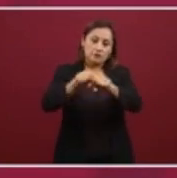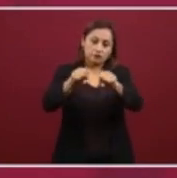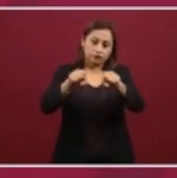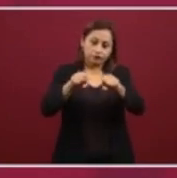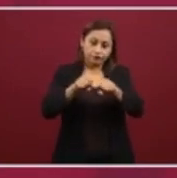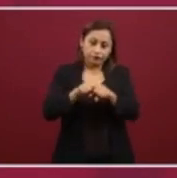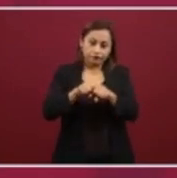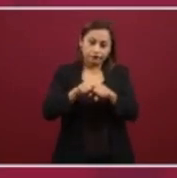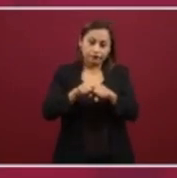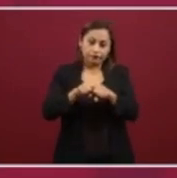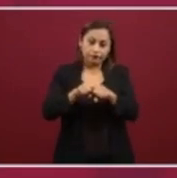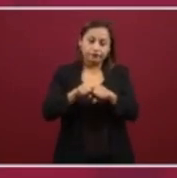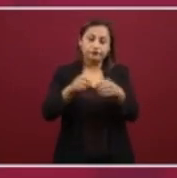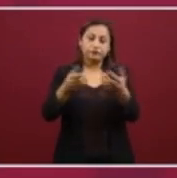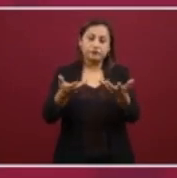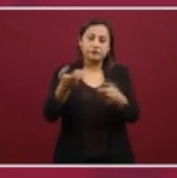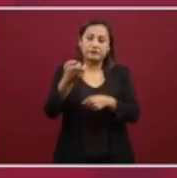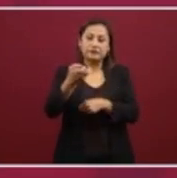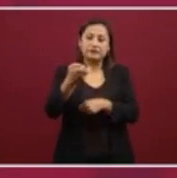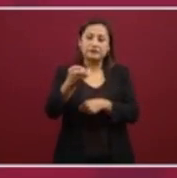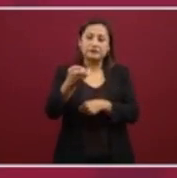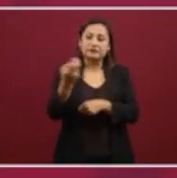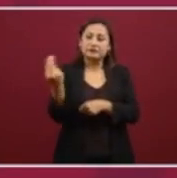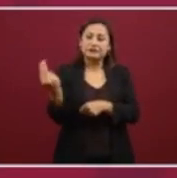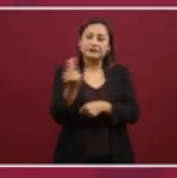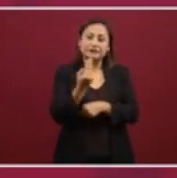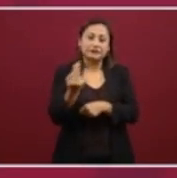es fundamental el ejemplo